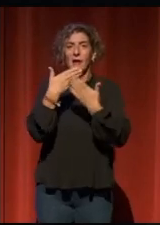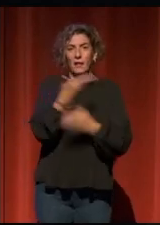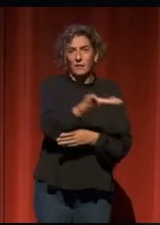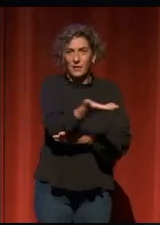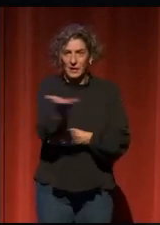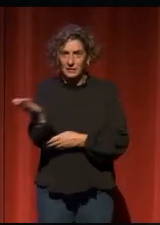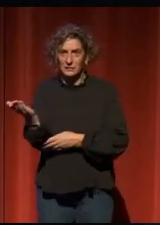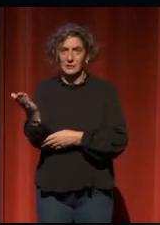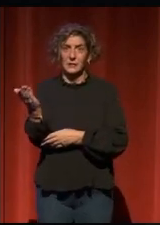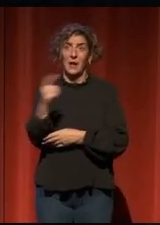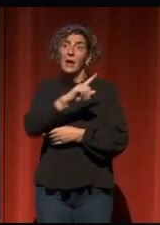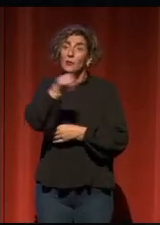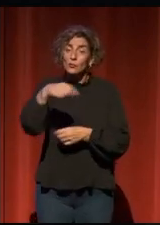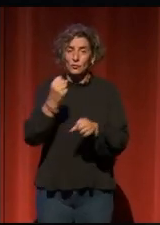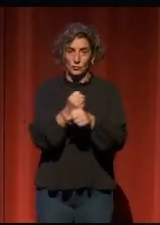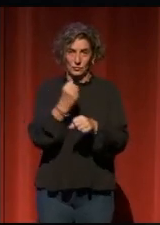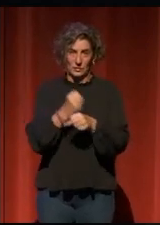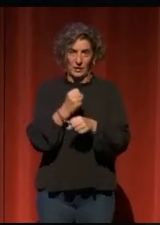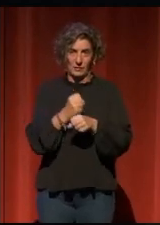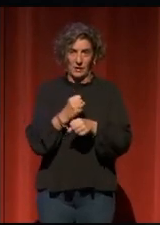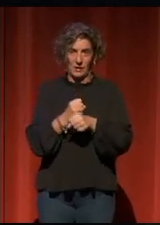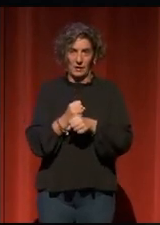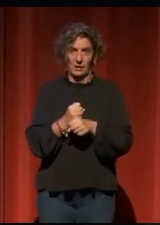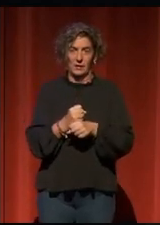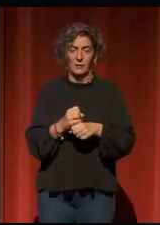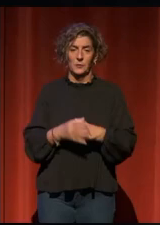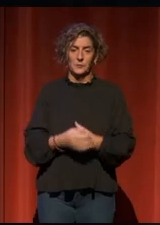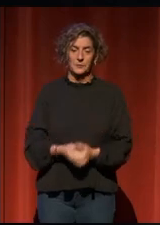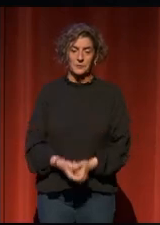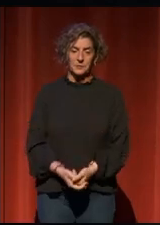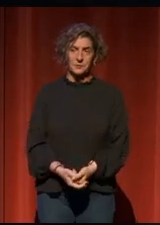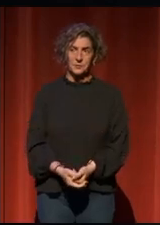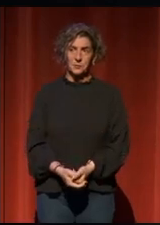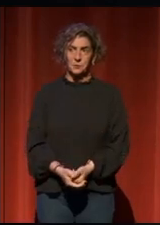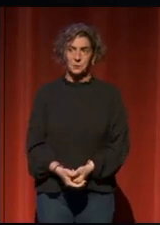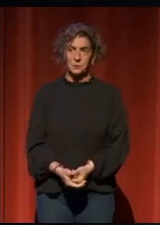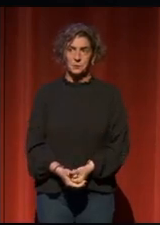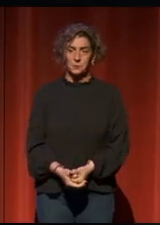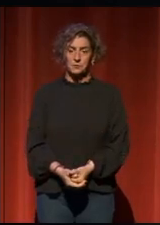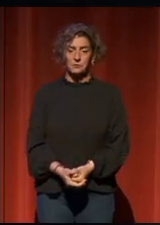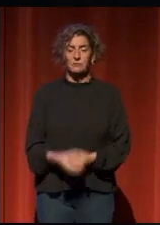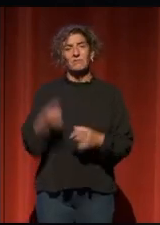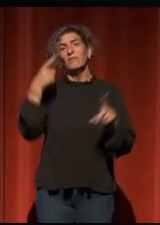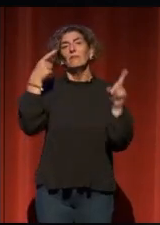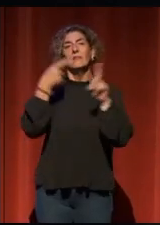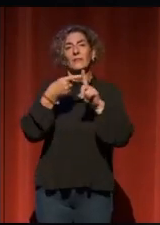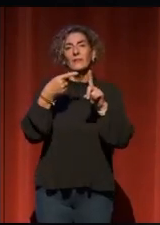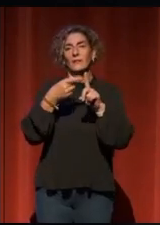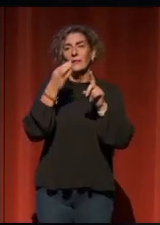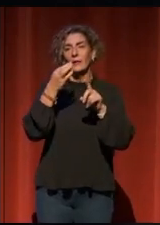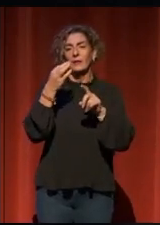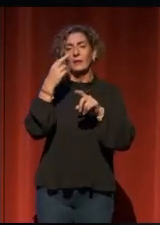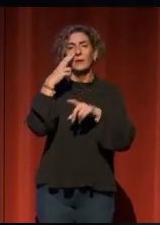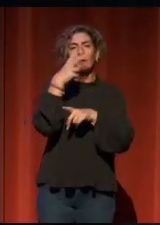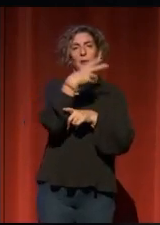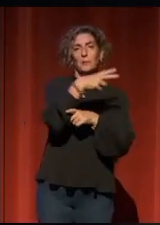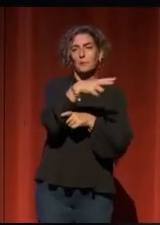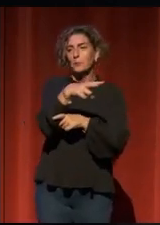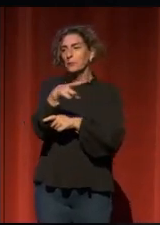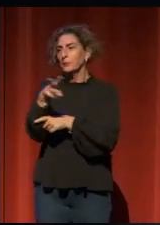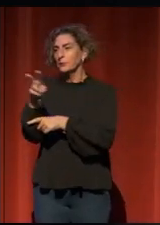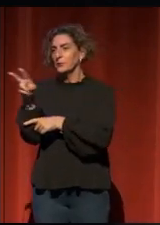hacia su labor. Créanme que es así. No se trata de una visión